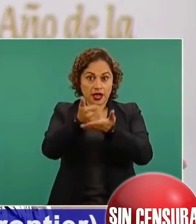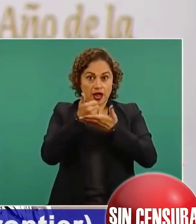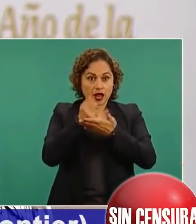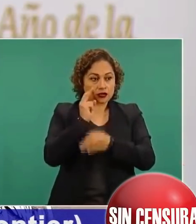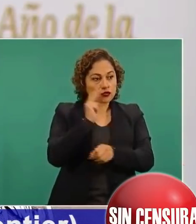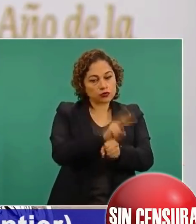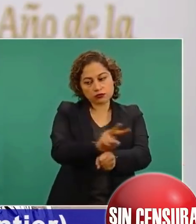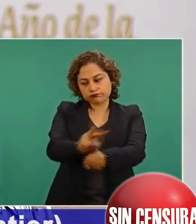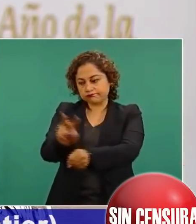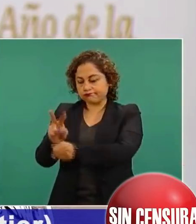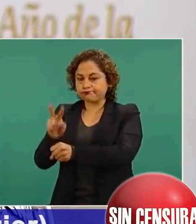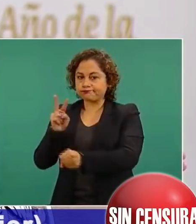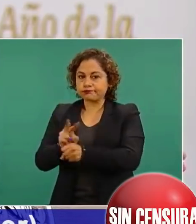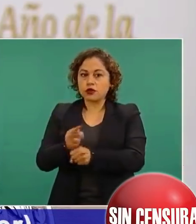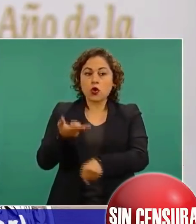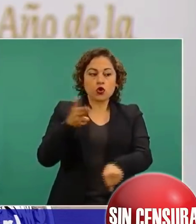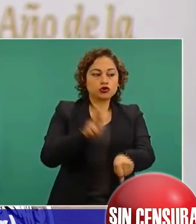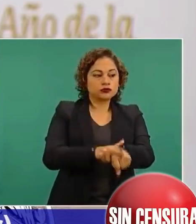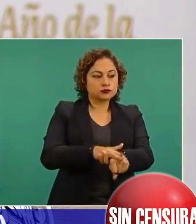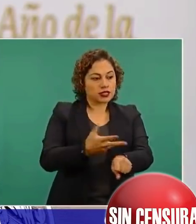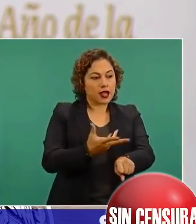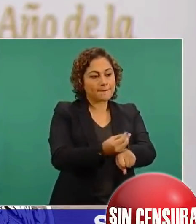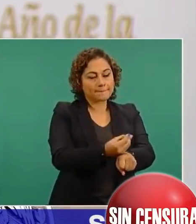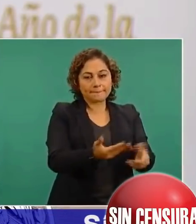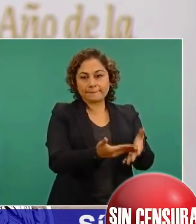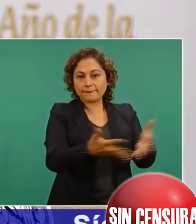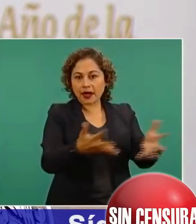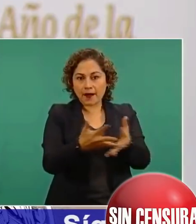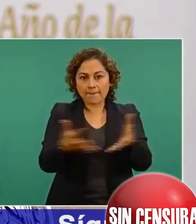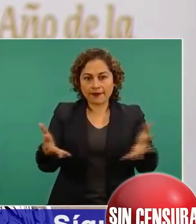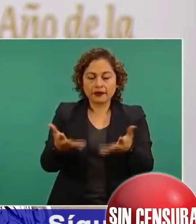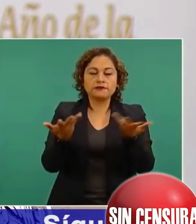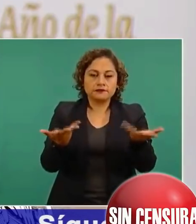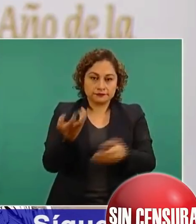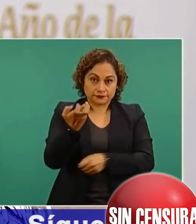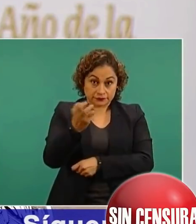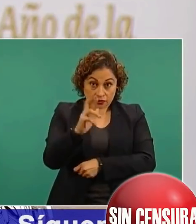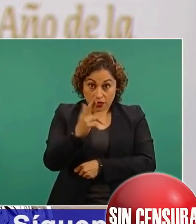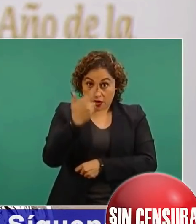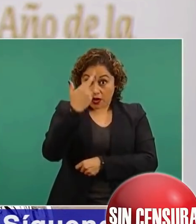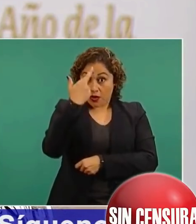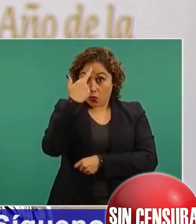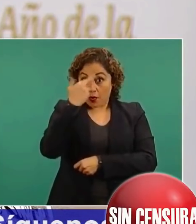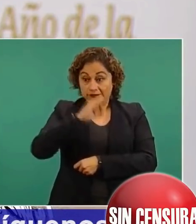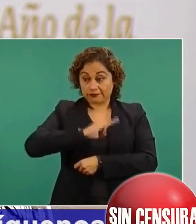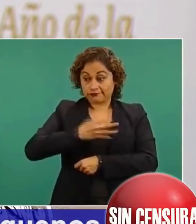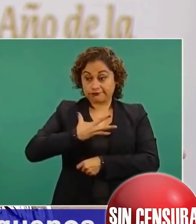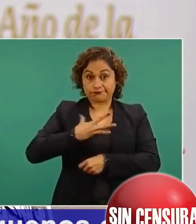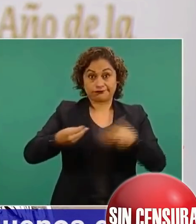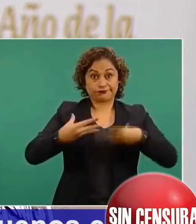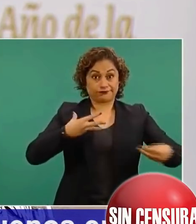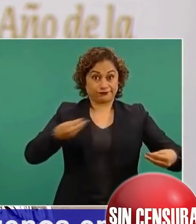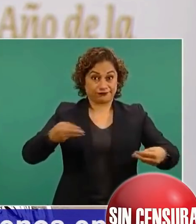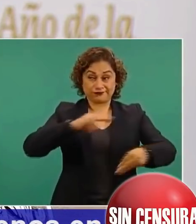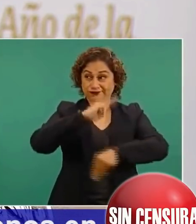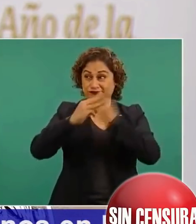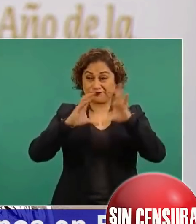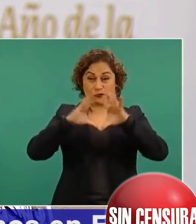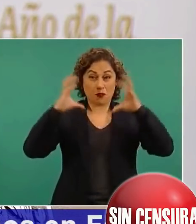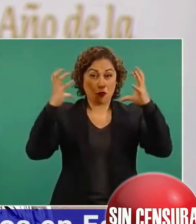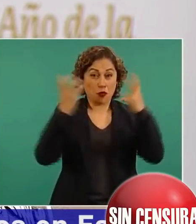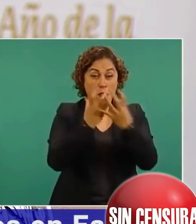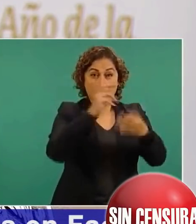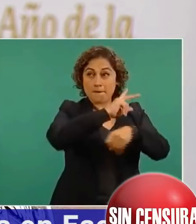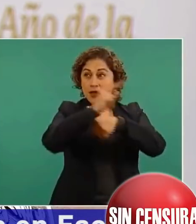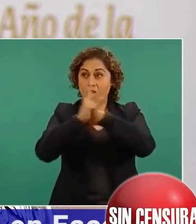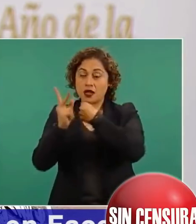orientar la reconversión hospitalaria. Recordar que en el manejo de una epidemia de estas características, en México y en la mayoría de los países